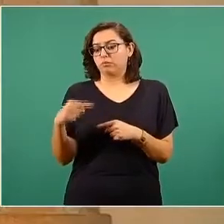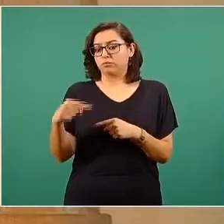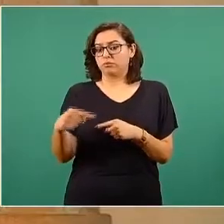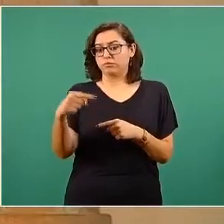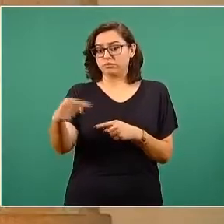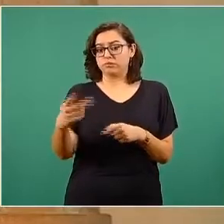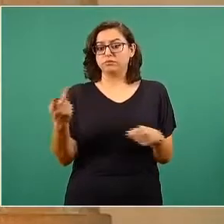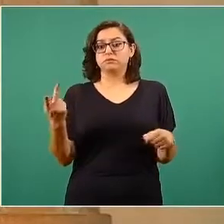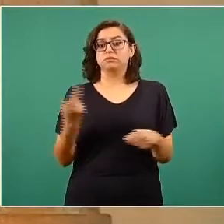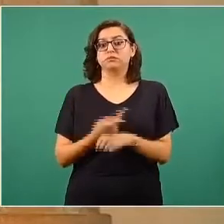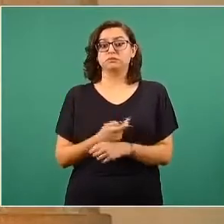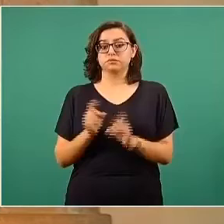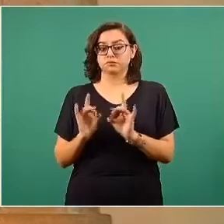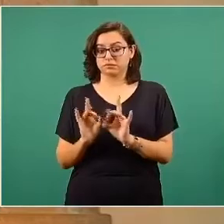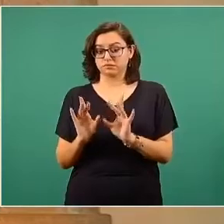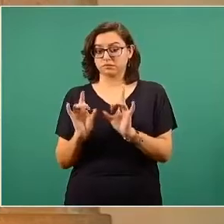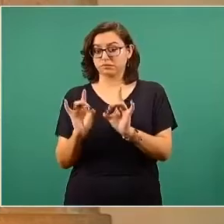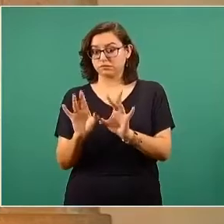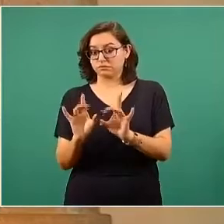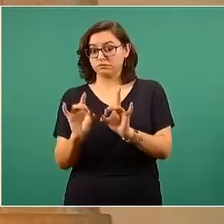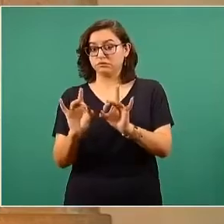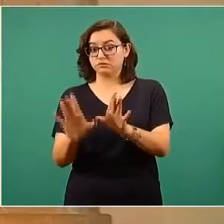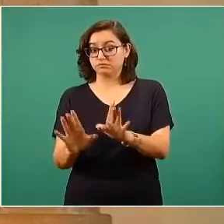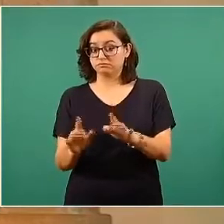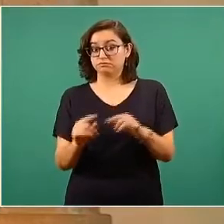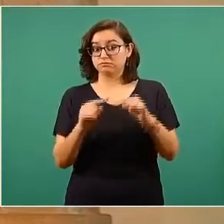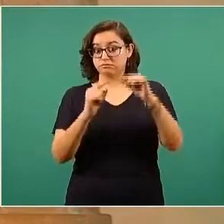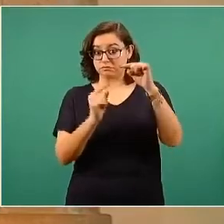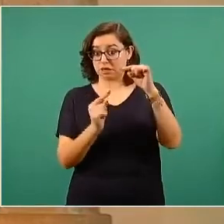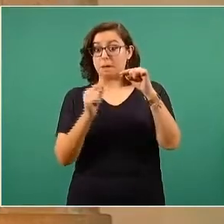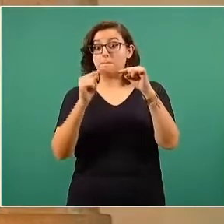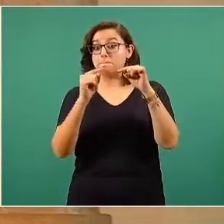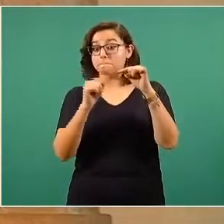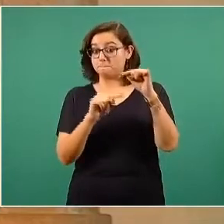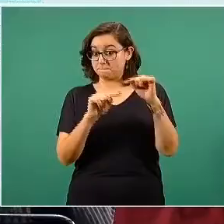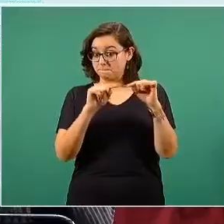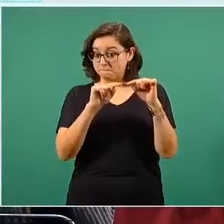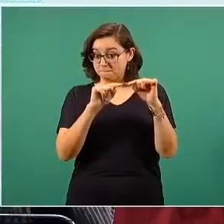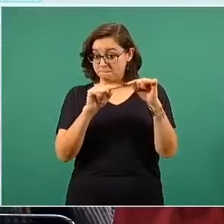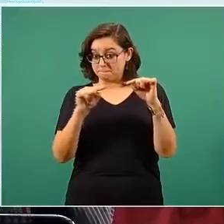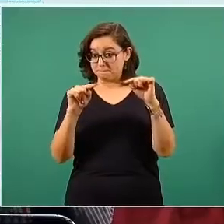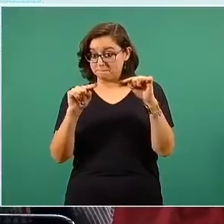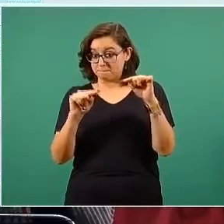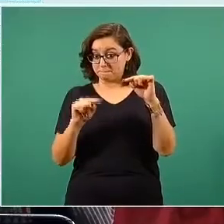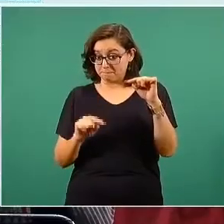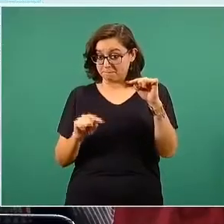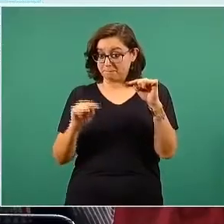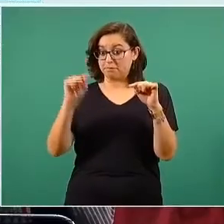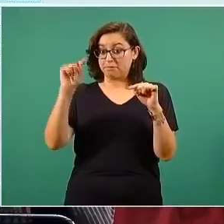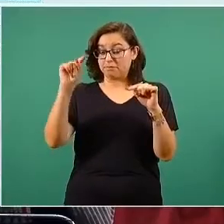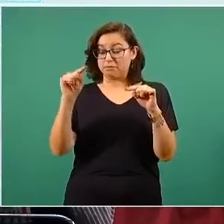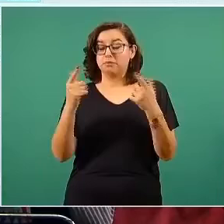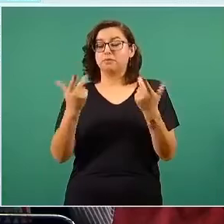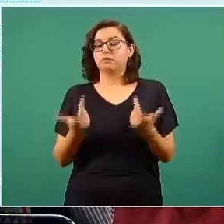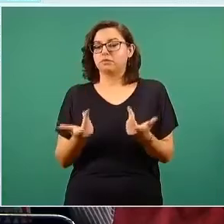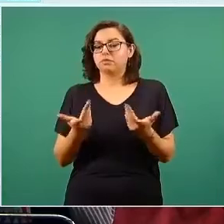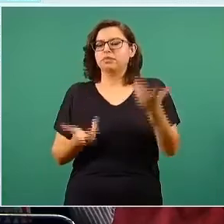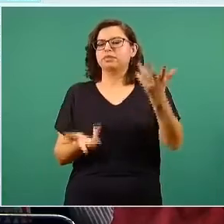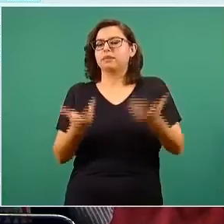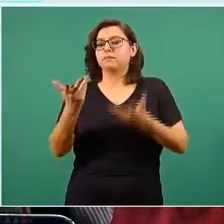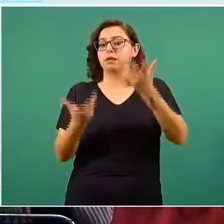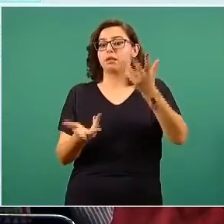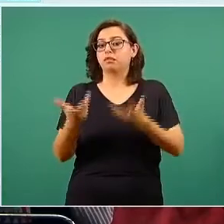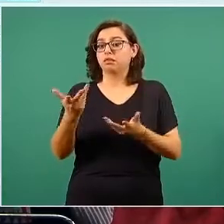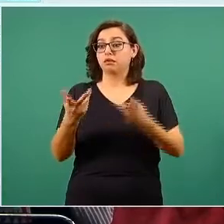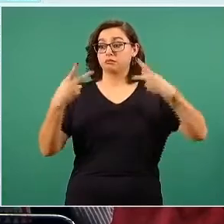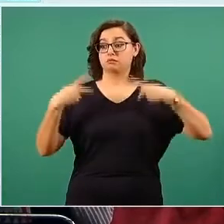lo que suceda nos referimos justo al comportamiento comunitario en donde se dan la transmisión y en donde se